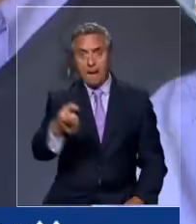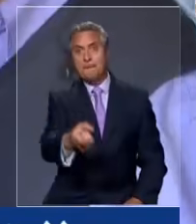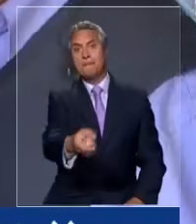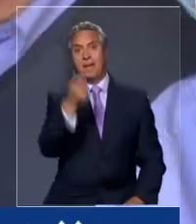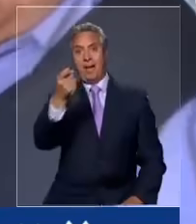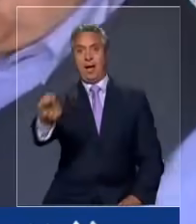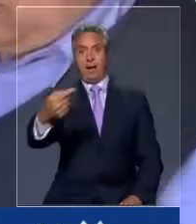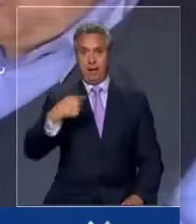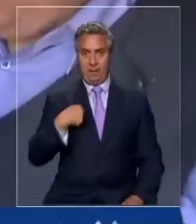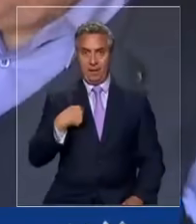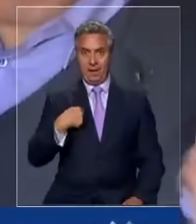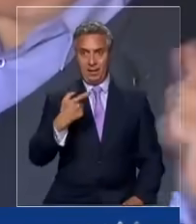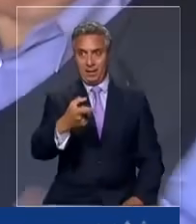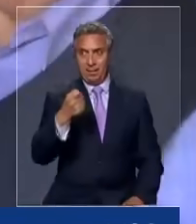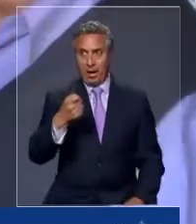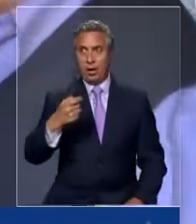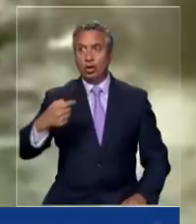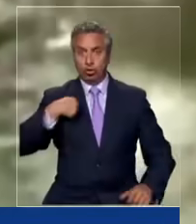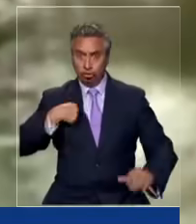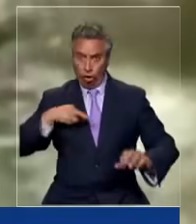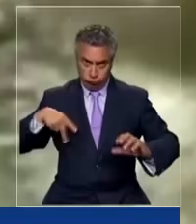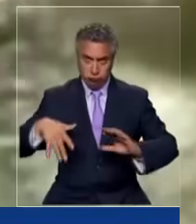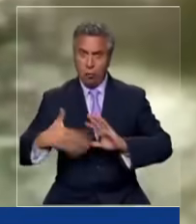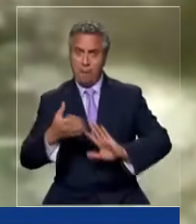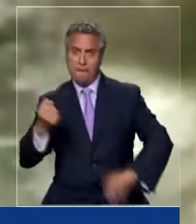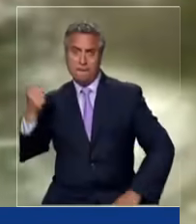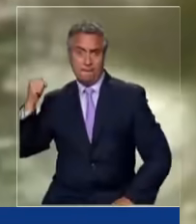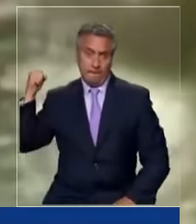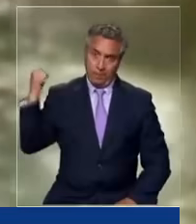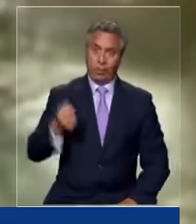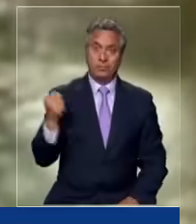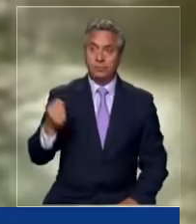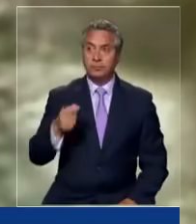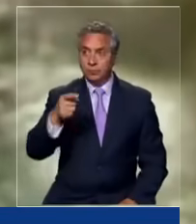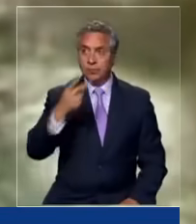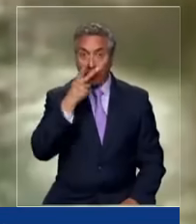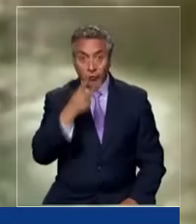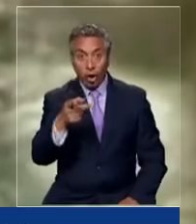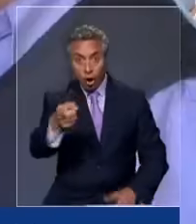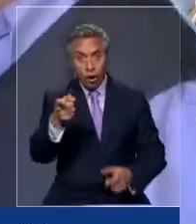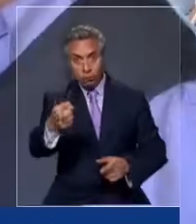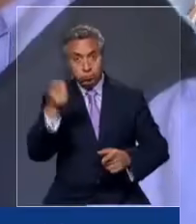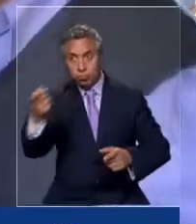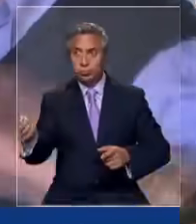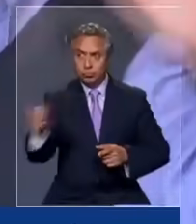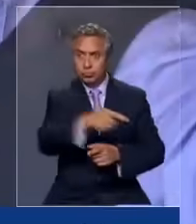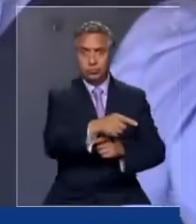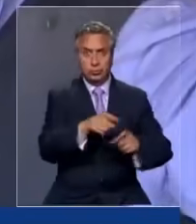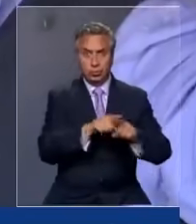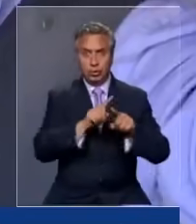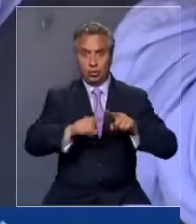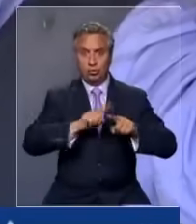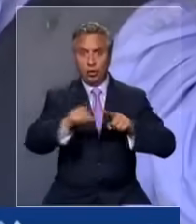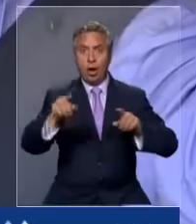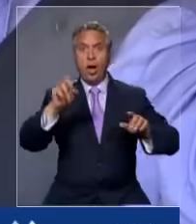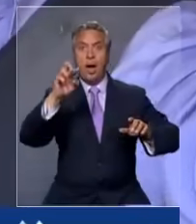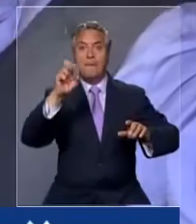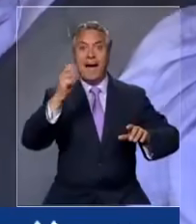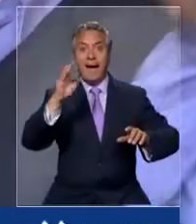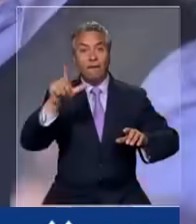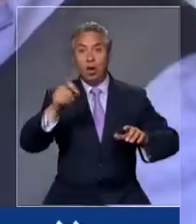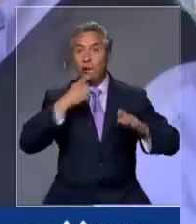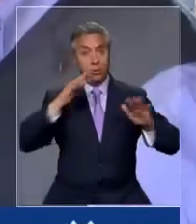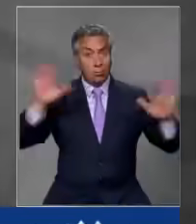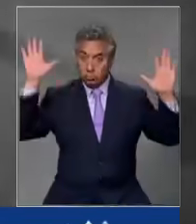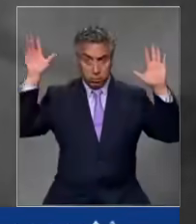y yo voy y lo golpeo. Y en ese momento veo cuando la persona le dispara a mi colega. le quema ropa. Y Pablo hacía así, levantaba las manos, no,